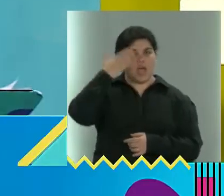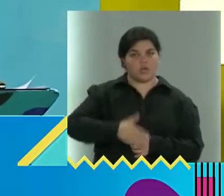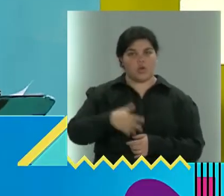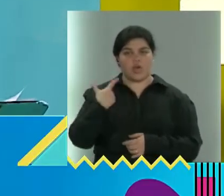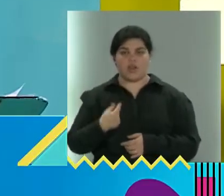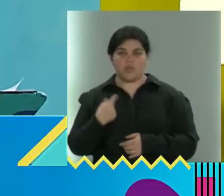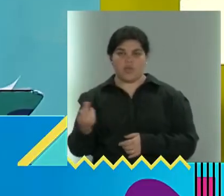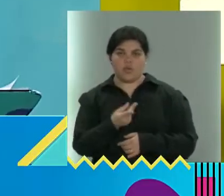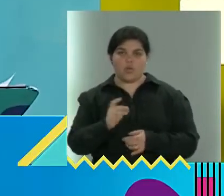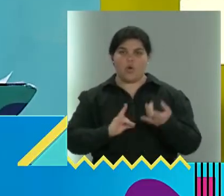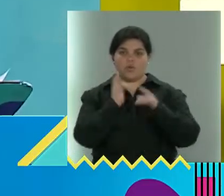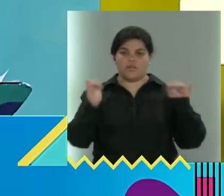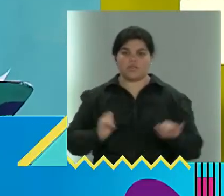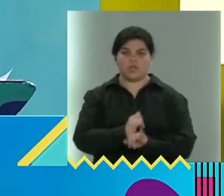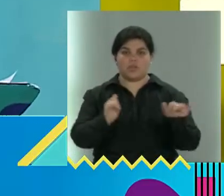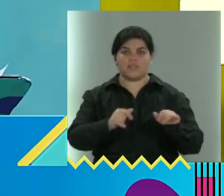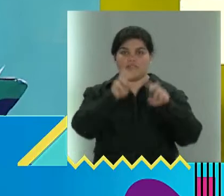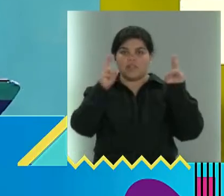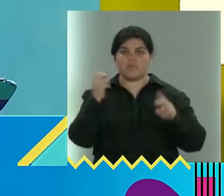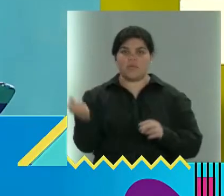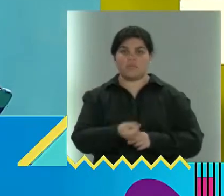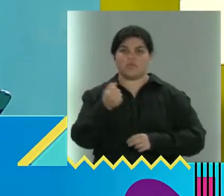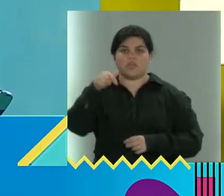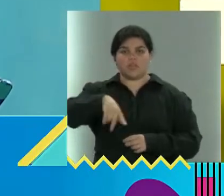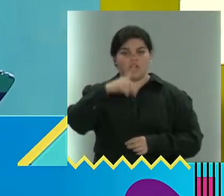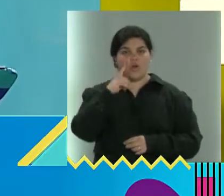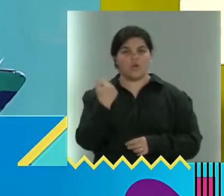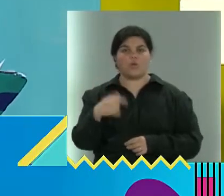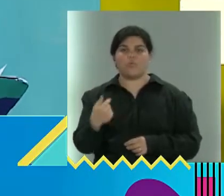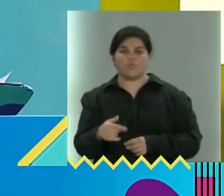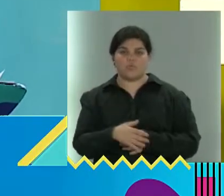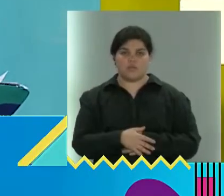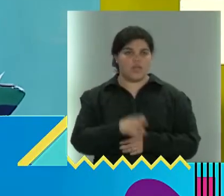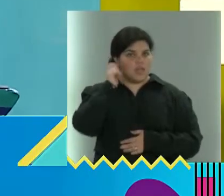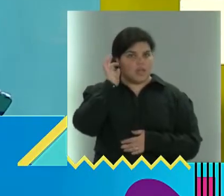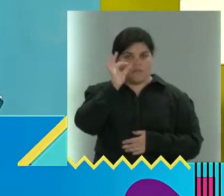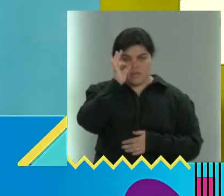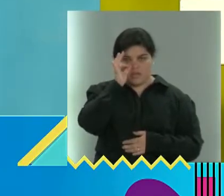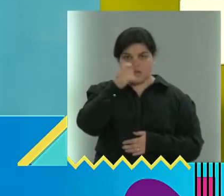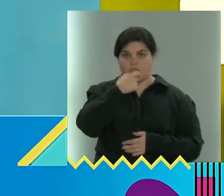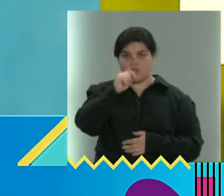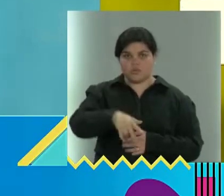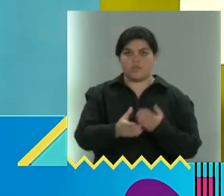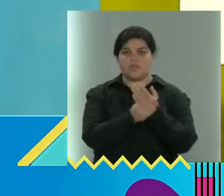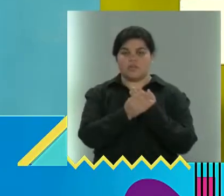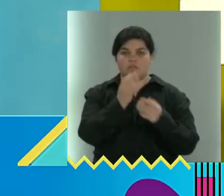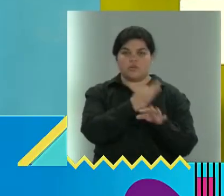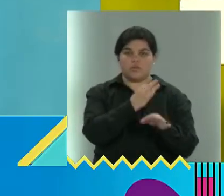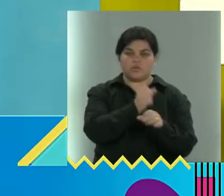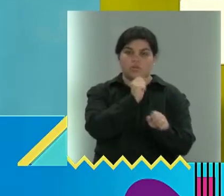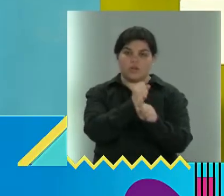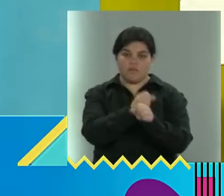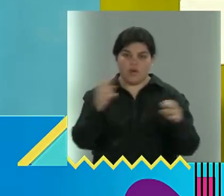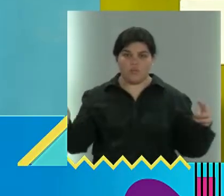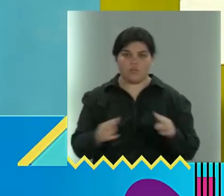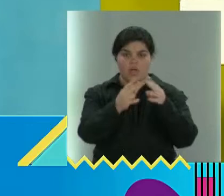Durán. Te voy a contar un poquito. El tema del día es el que hemos tratado en el día de hoy, el G20 en Mendoza, en la que los ministros de Educación y de Trabajo se